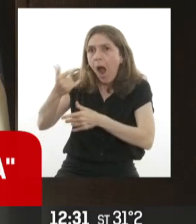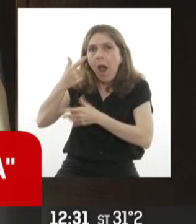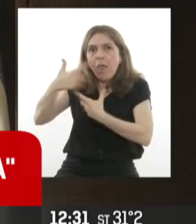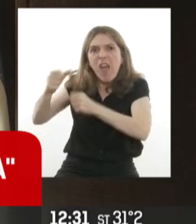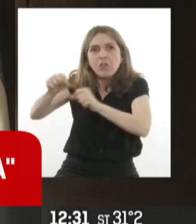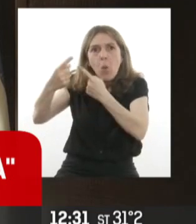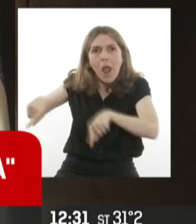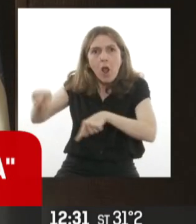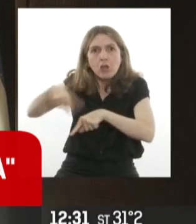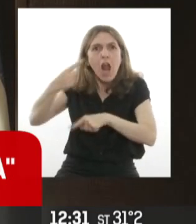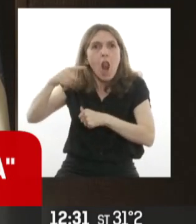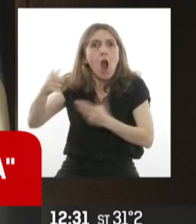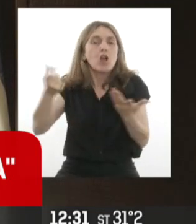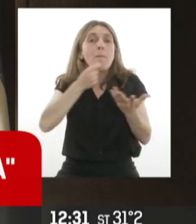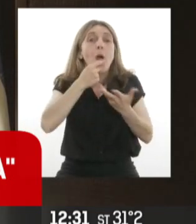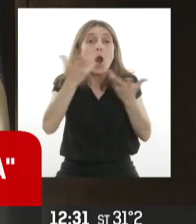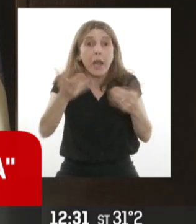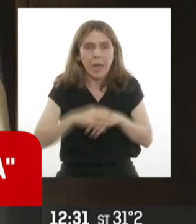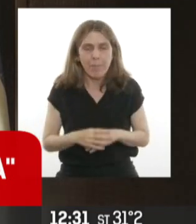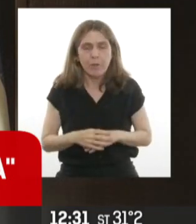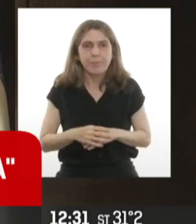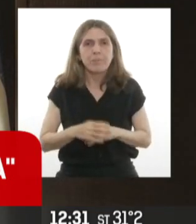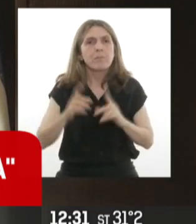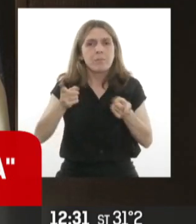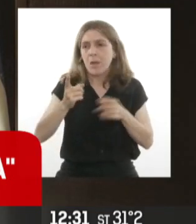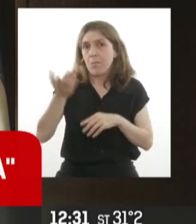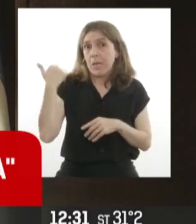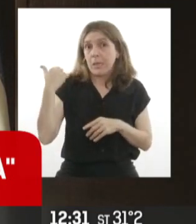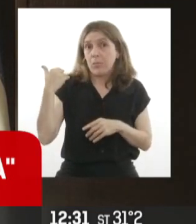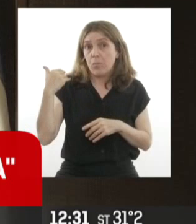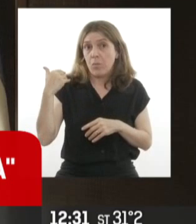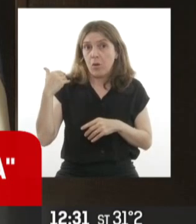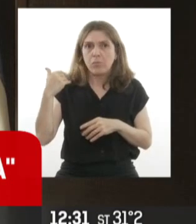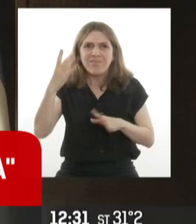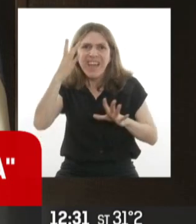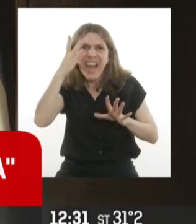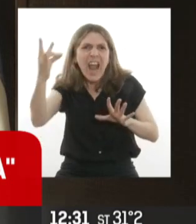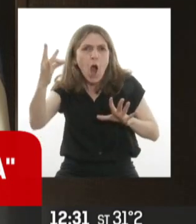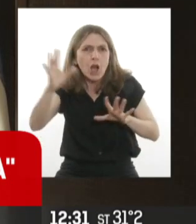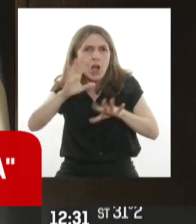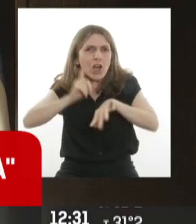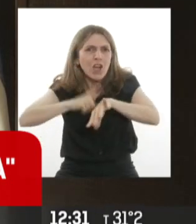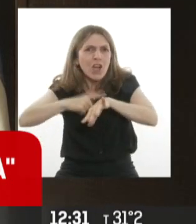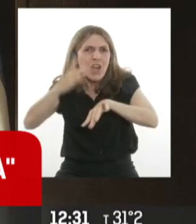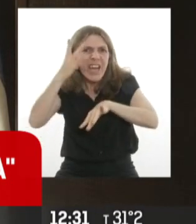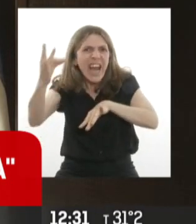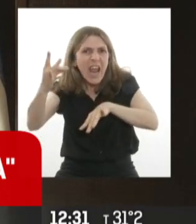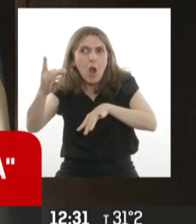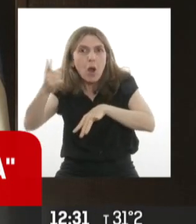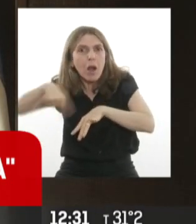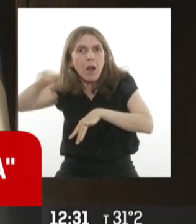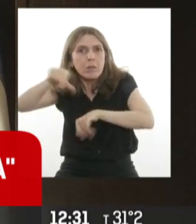cosas. Por ejemplo, en tiempo récord construyeron test